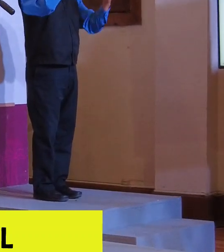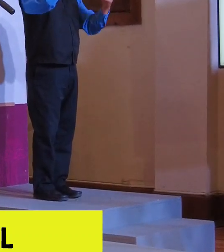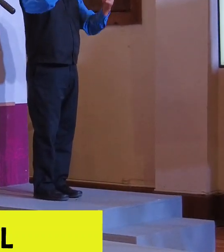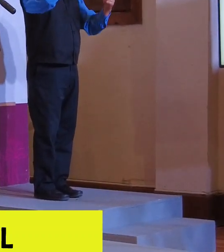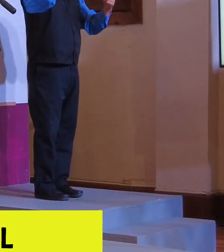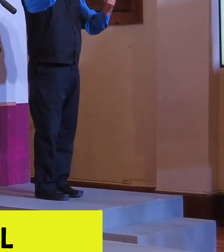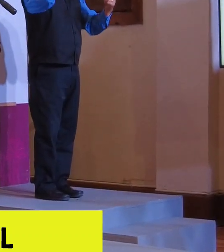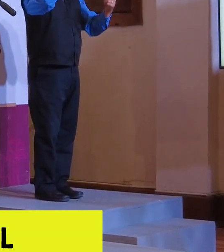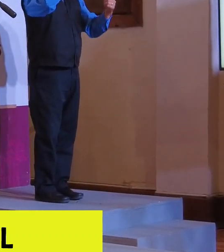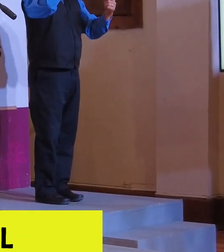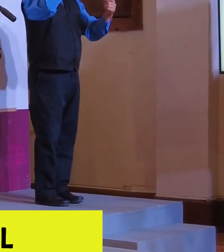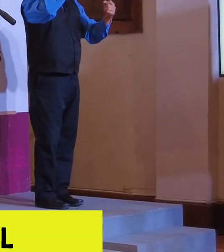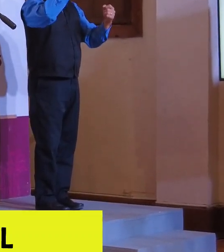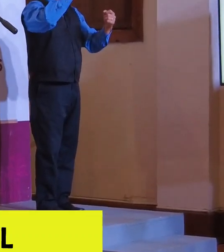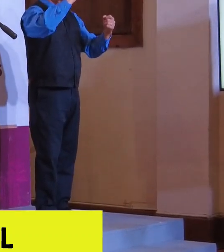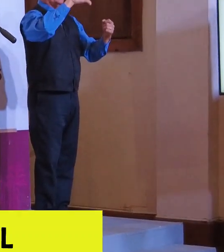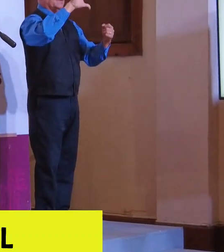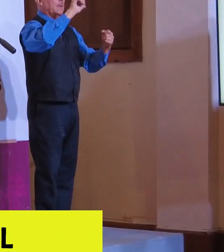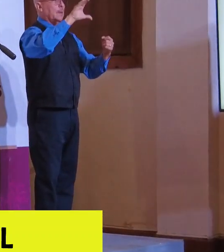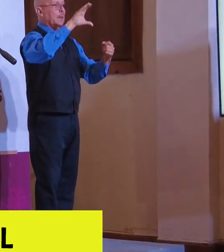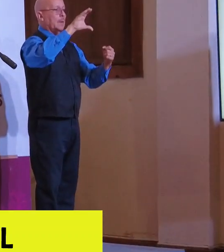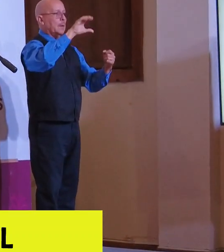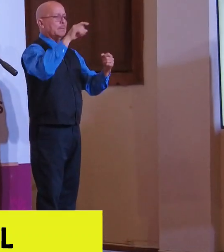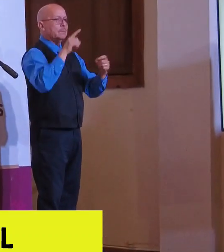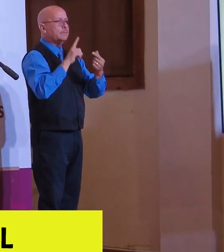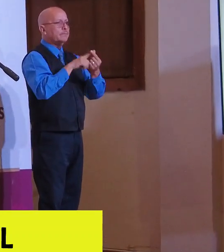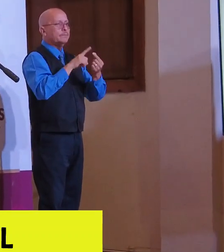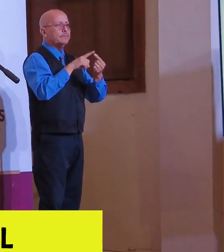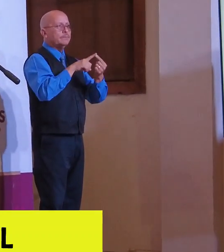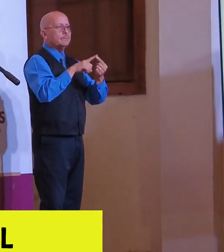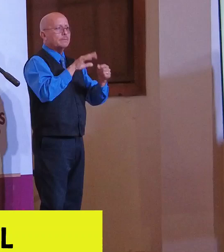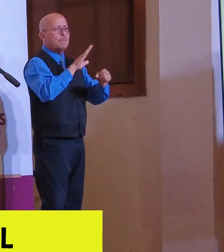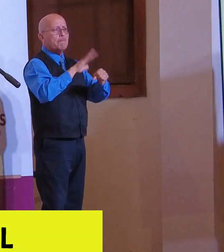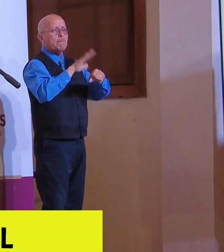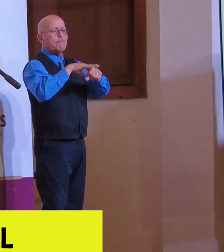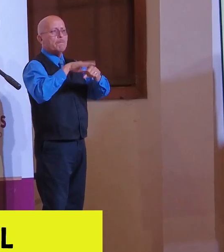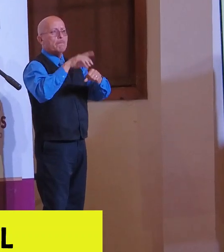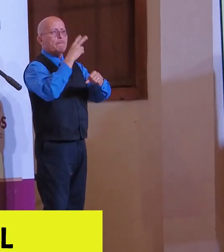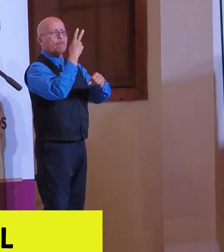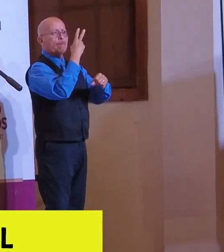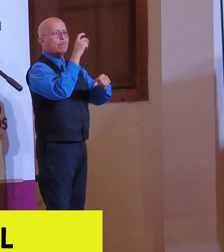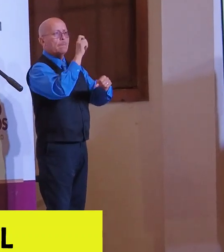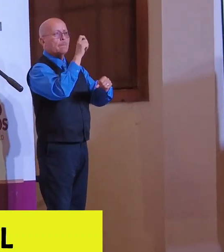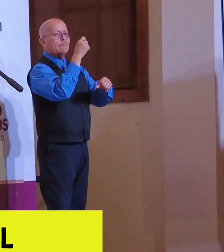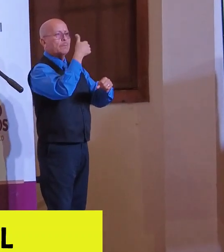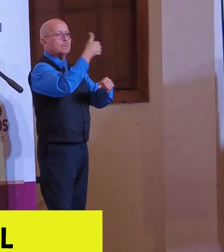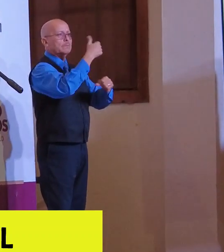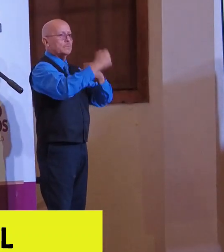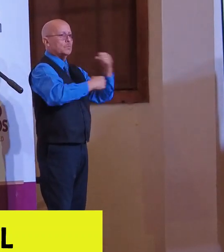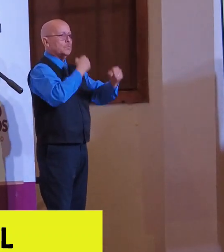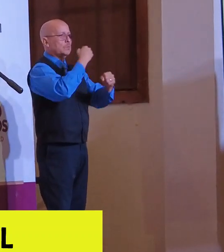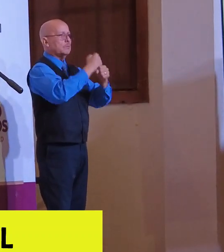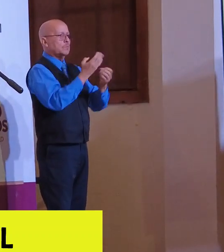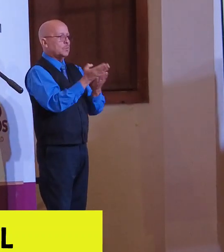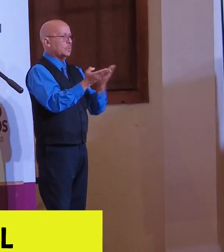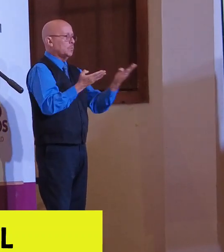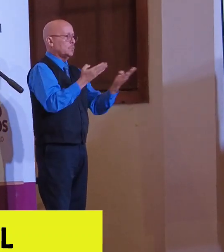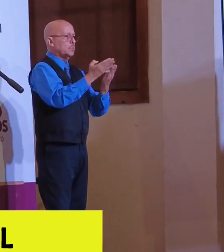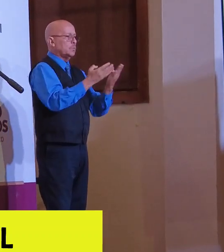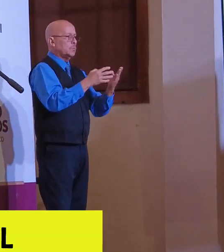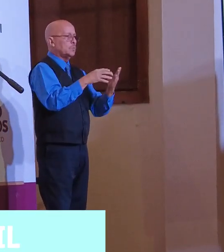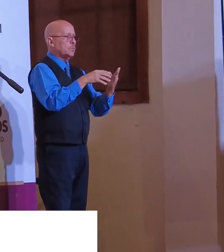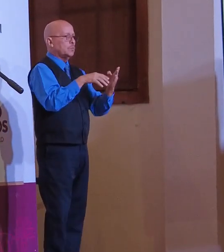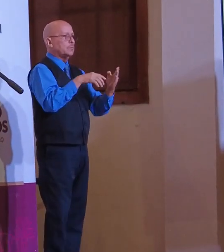Carrillo García, quien tiene más de 26 años de servicio dentro de la corporación y que